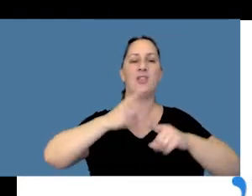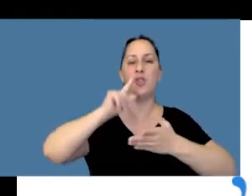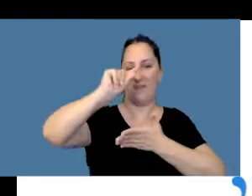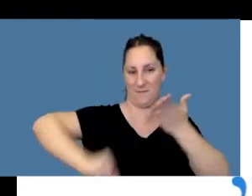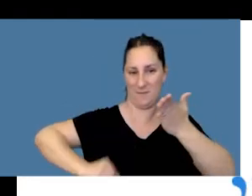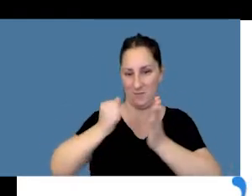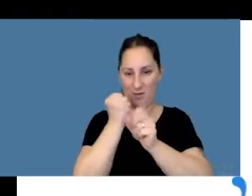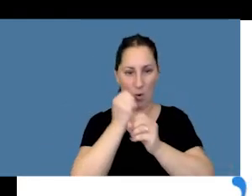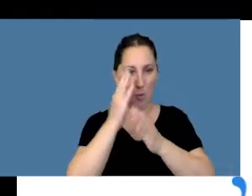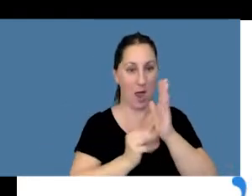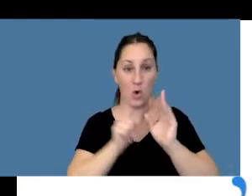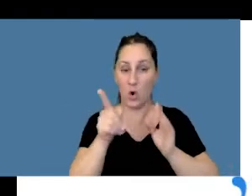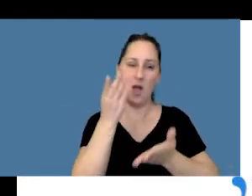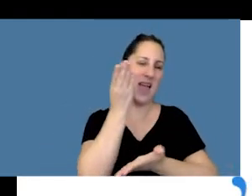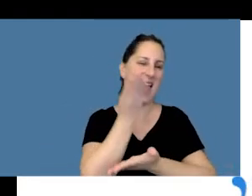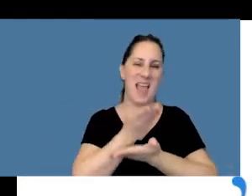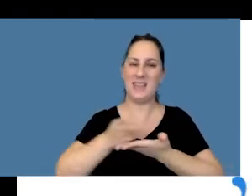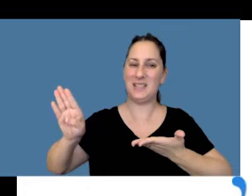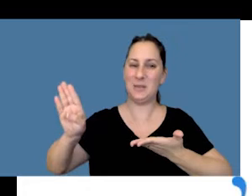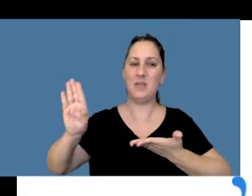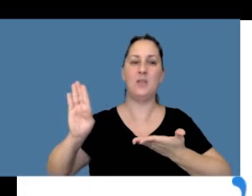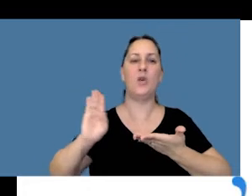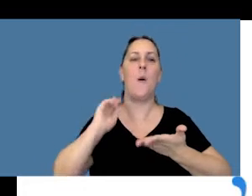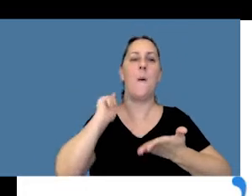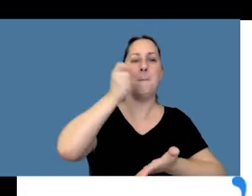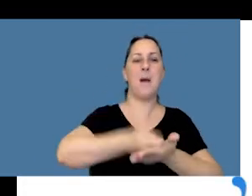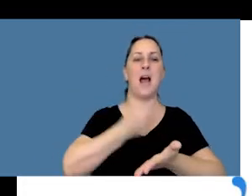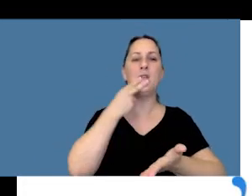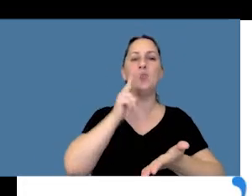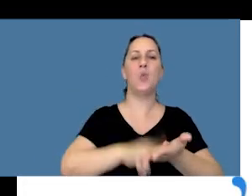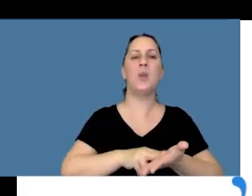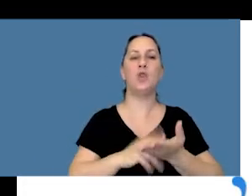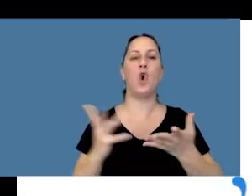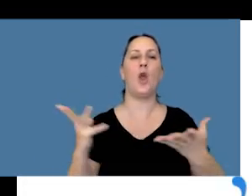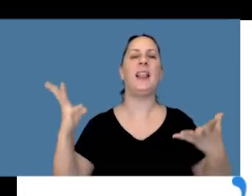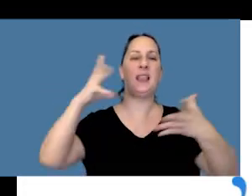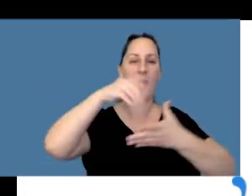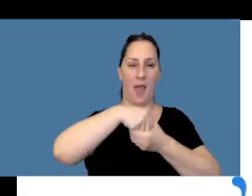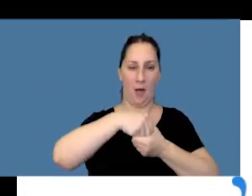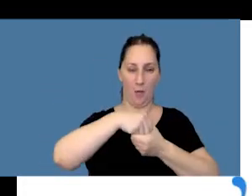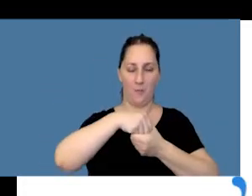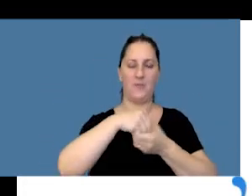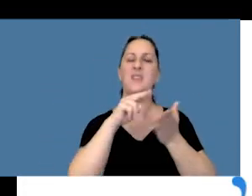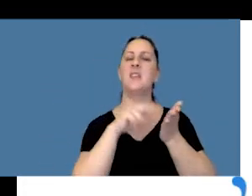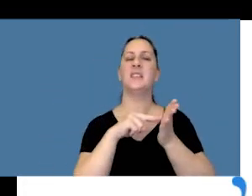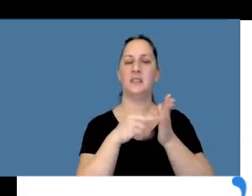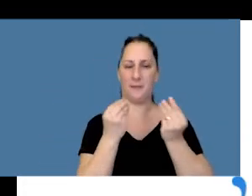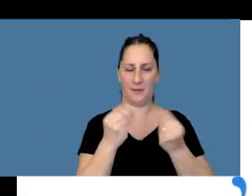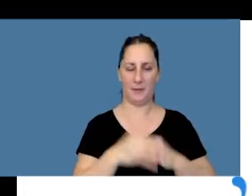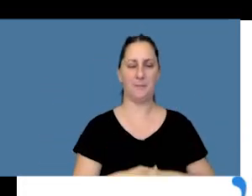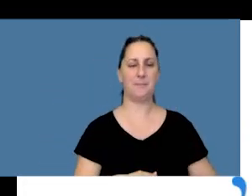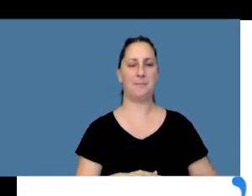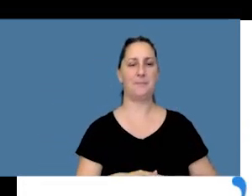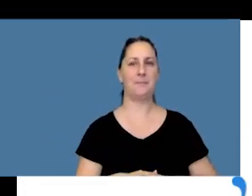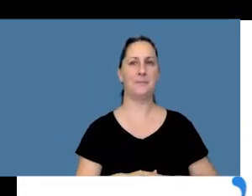dependencia, van a quedar eximidos de ingresar el impuesto integrado. ¿Qué significa esto?